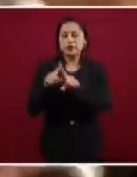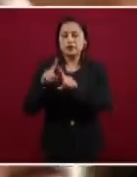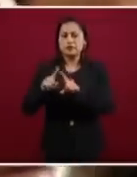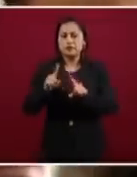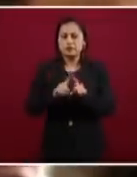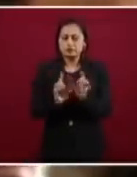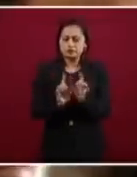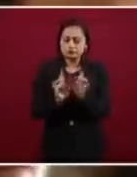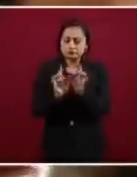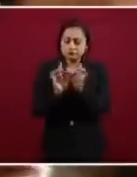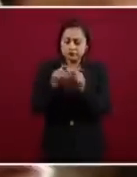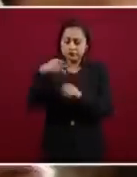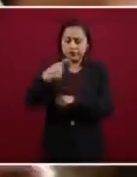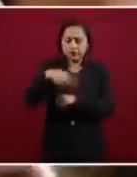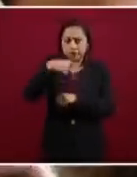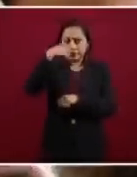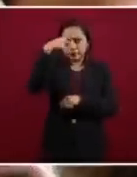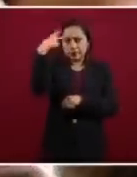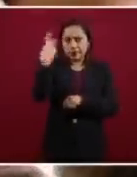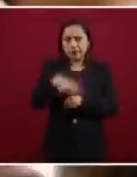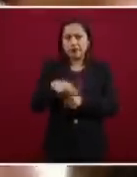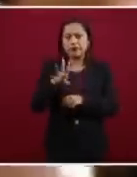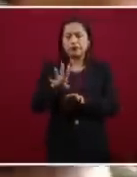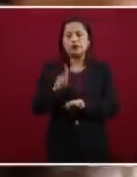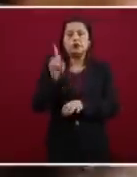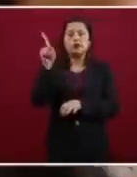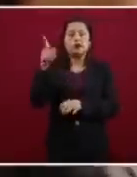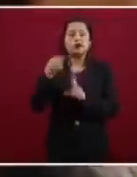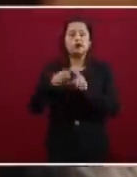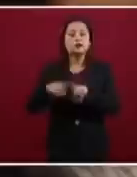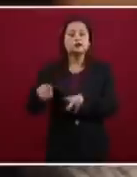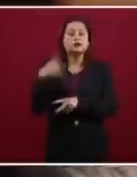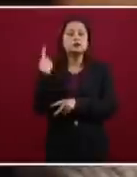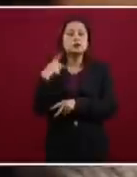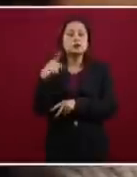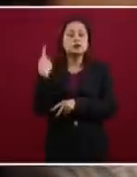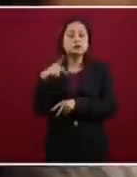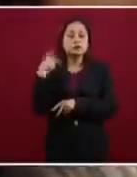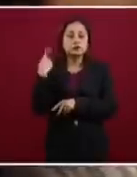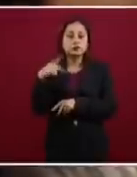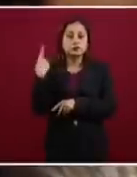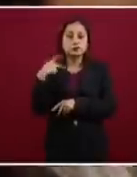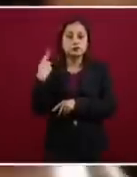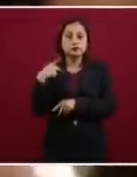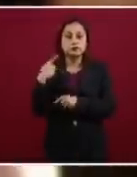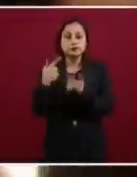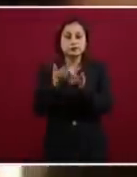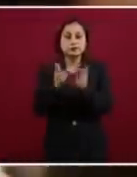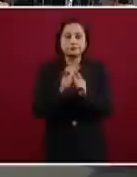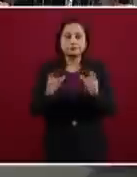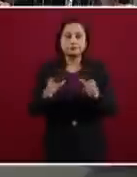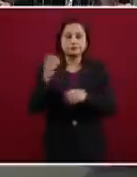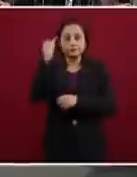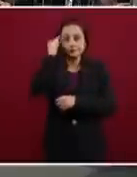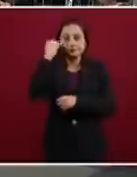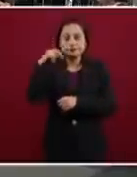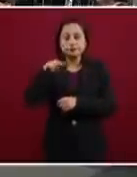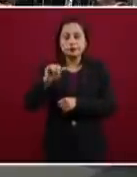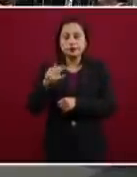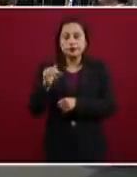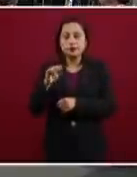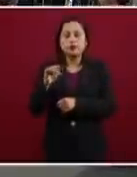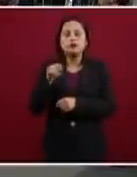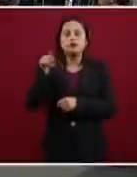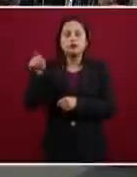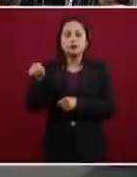aqui en mexico el primero de ellos en puebla a los indígenas nahuas están tratando de proteger su